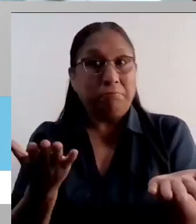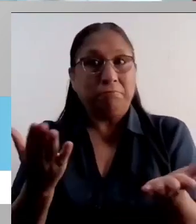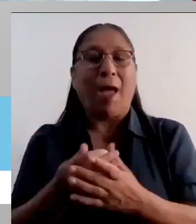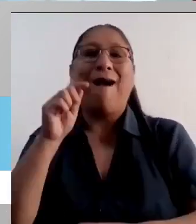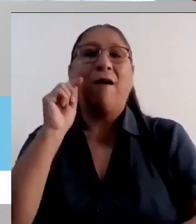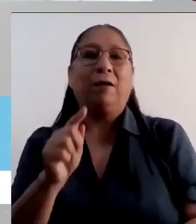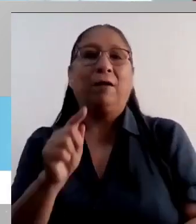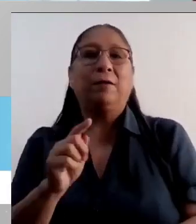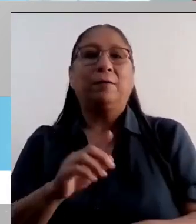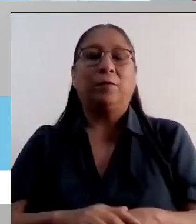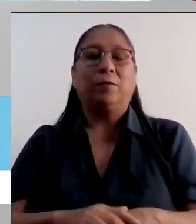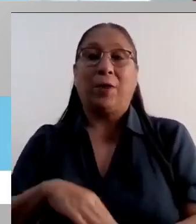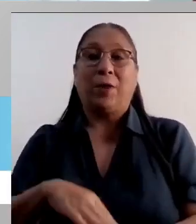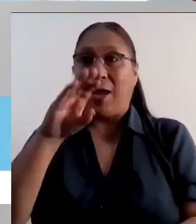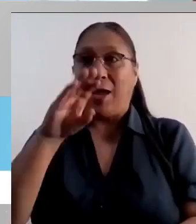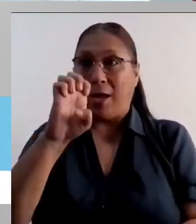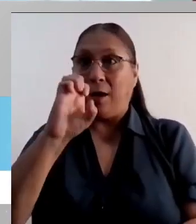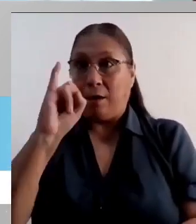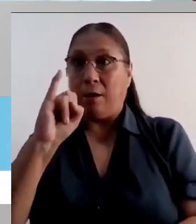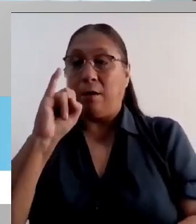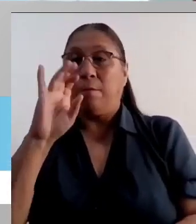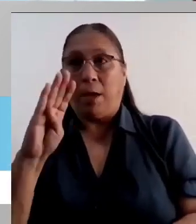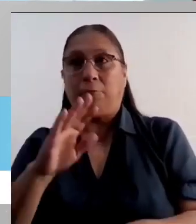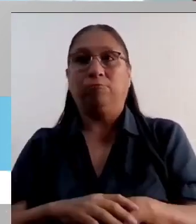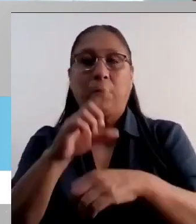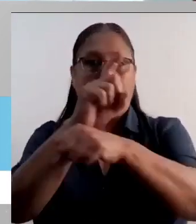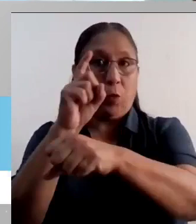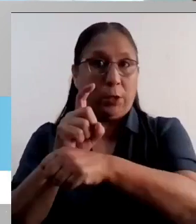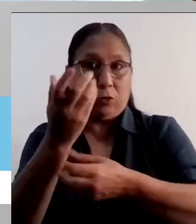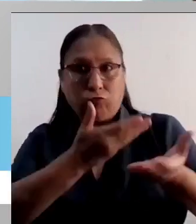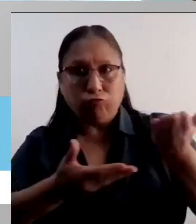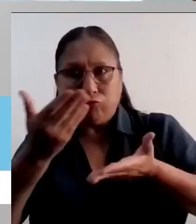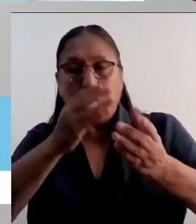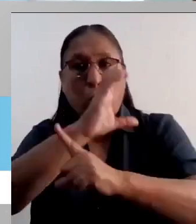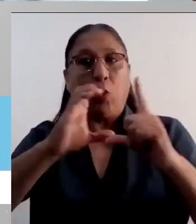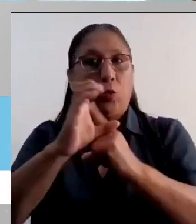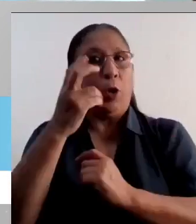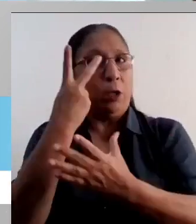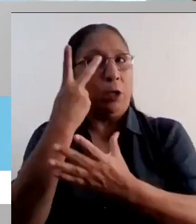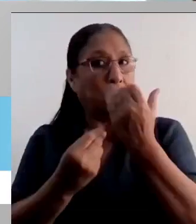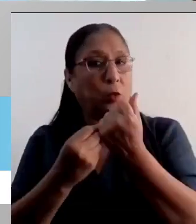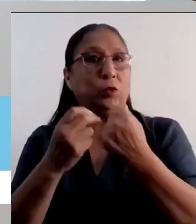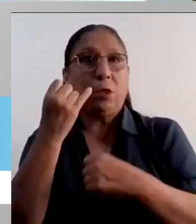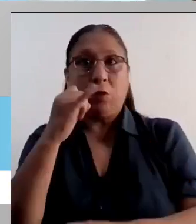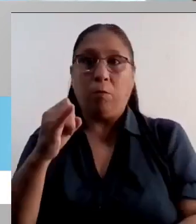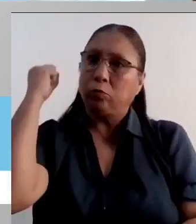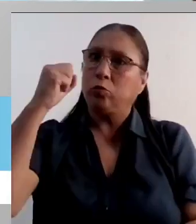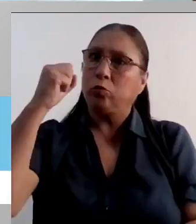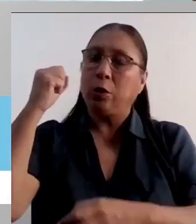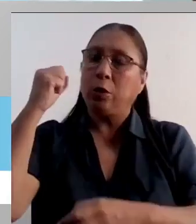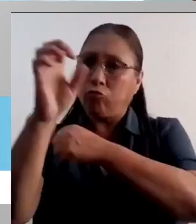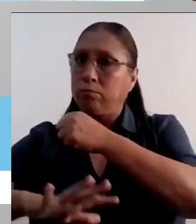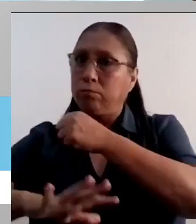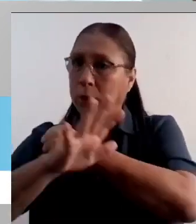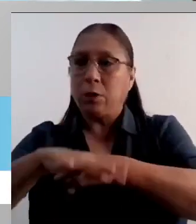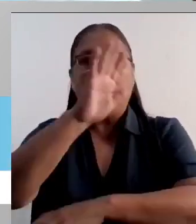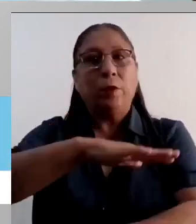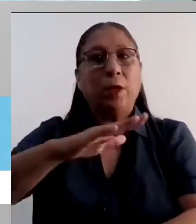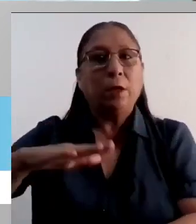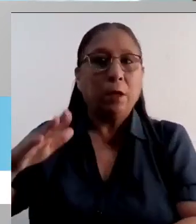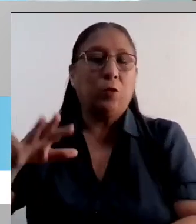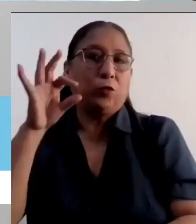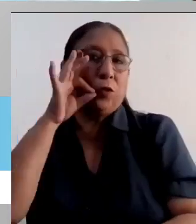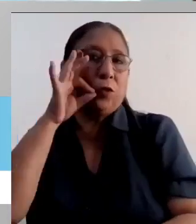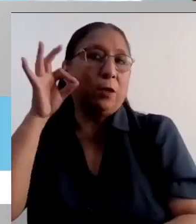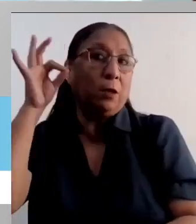la EIB, la educación intercultural bilingüe, es un derecho fundamental de niños y adolescentes indígenas